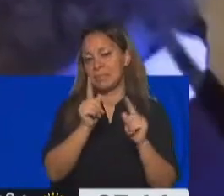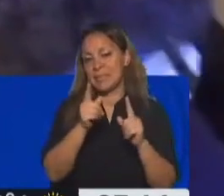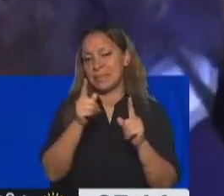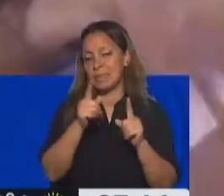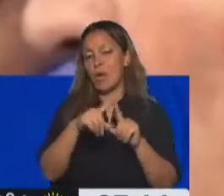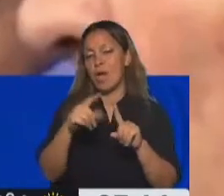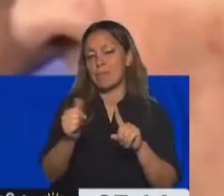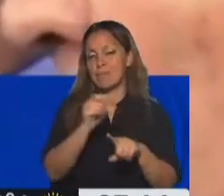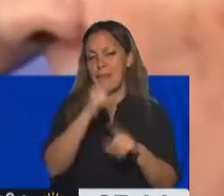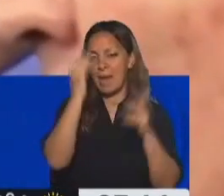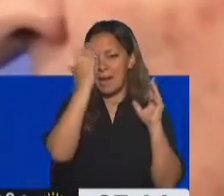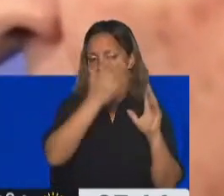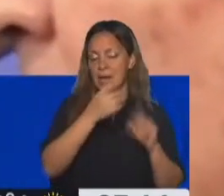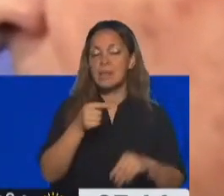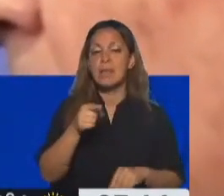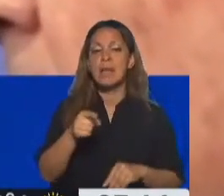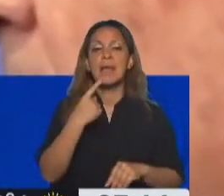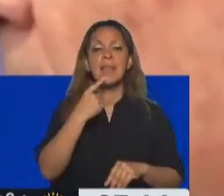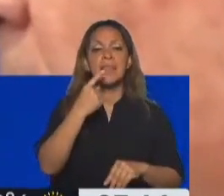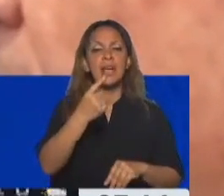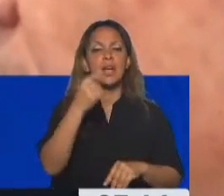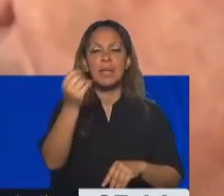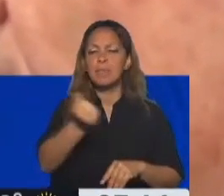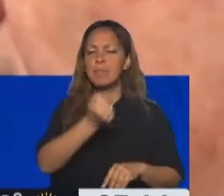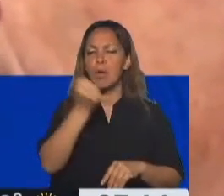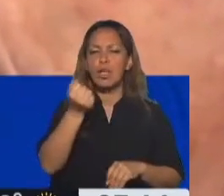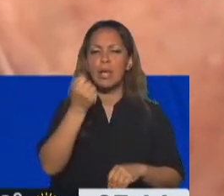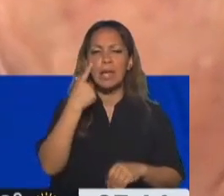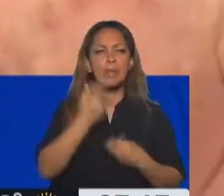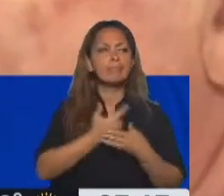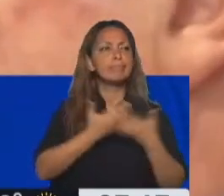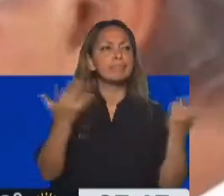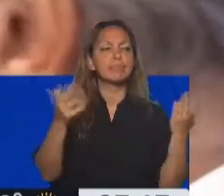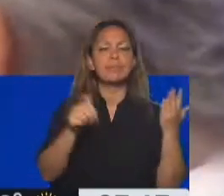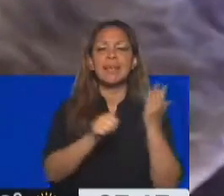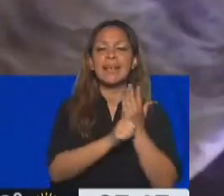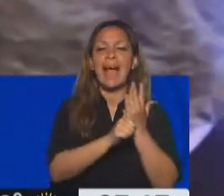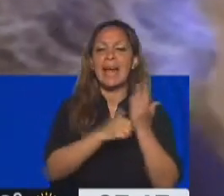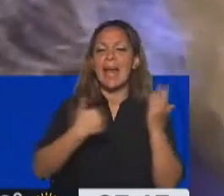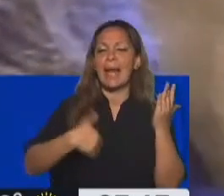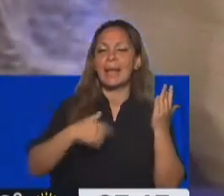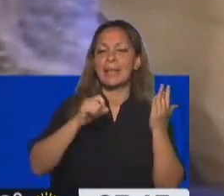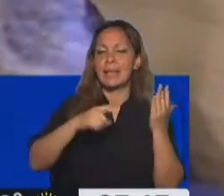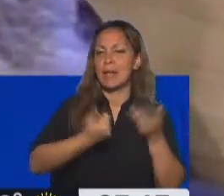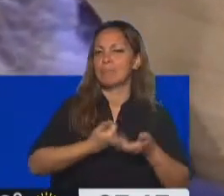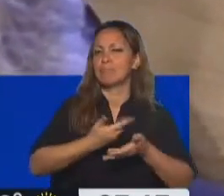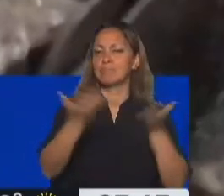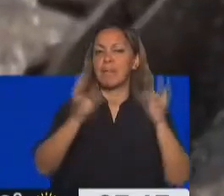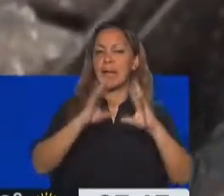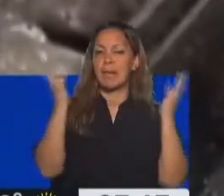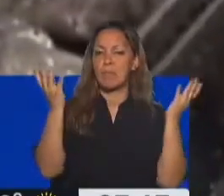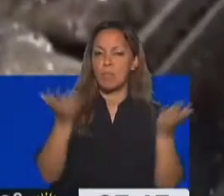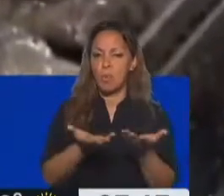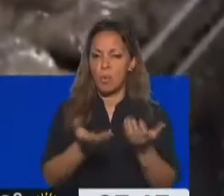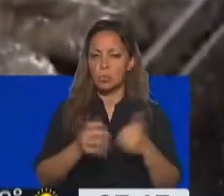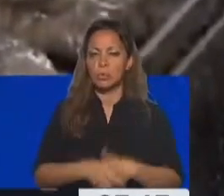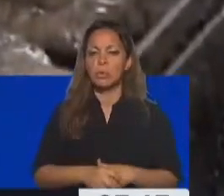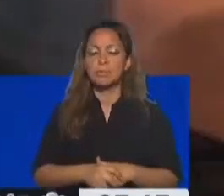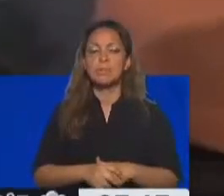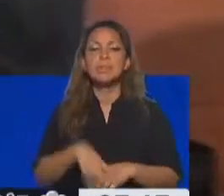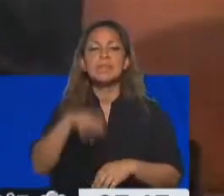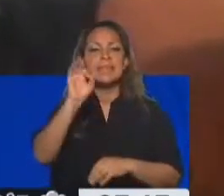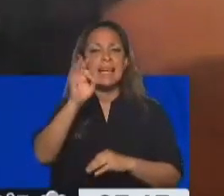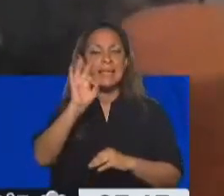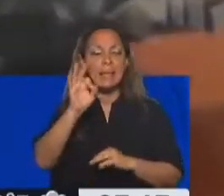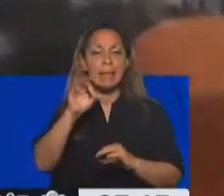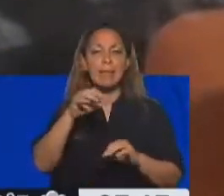importancia de fortalecer la presencia de la carne Argentina en el mundo tengamos en enta que las exportaciones